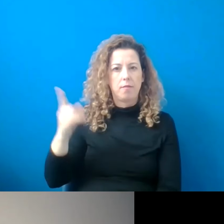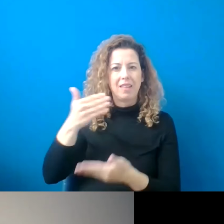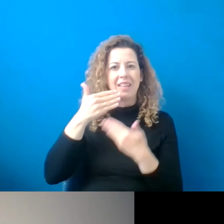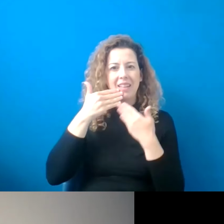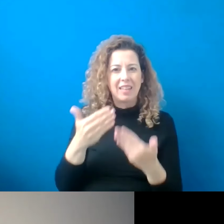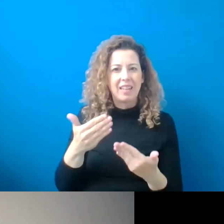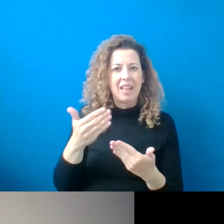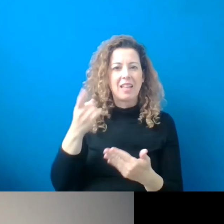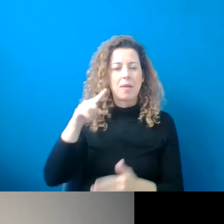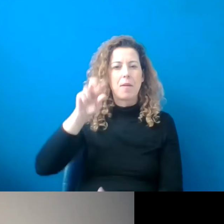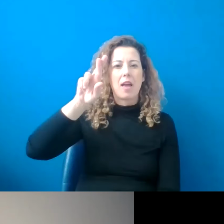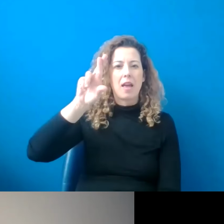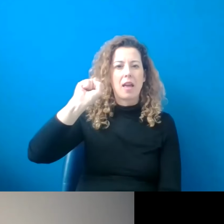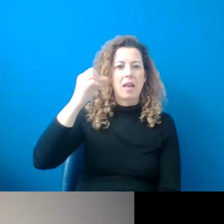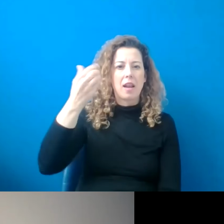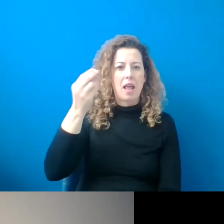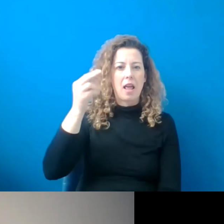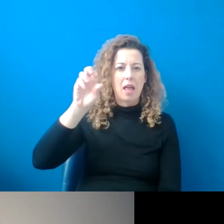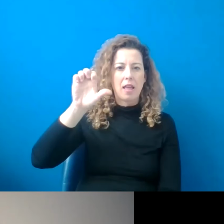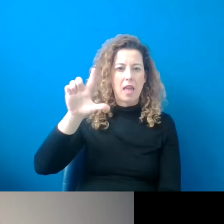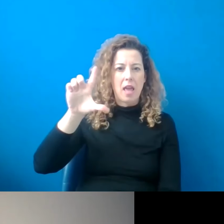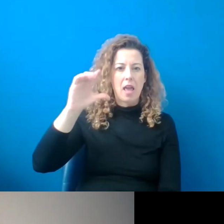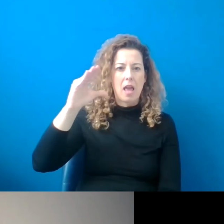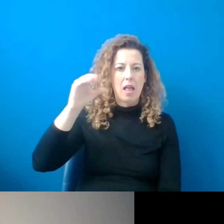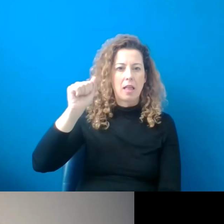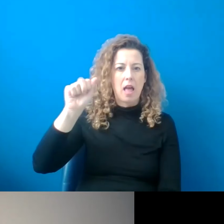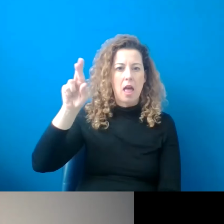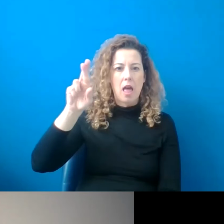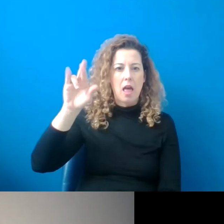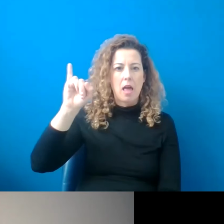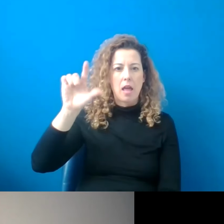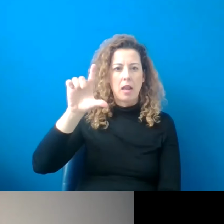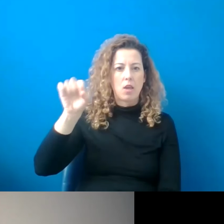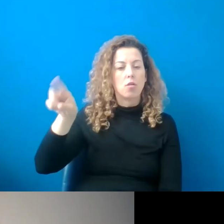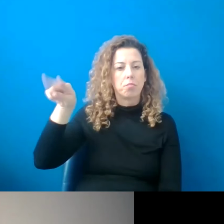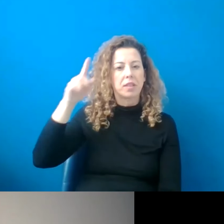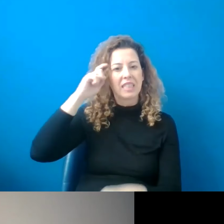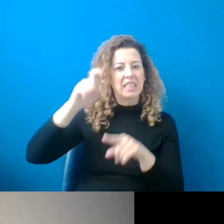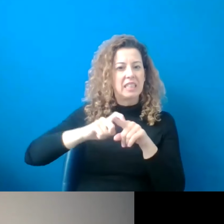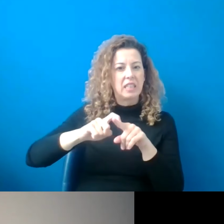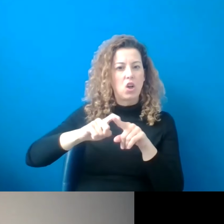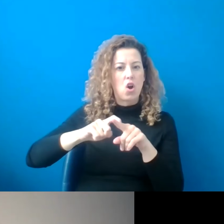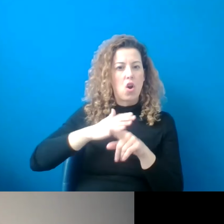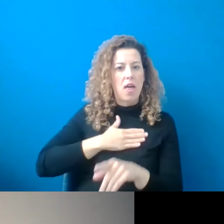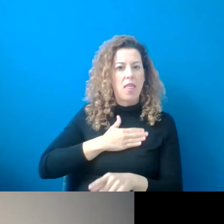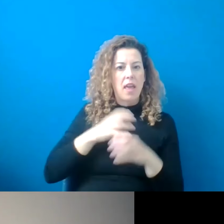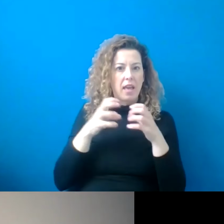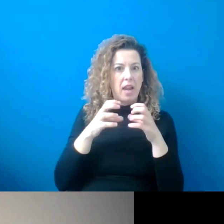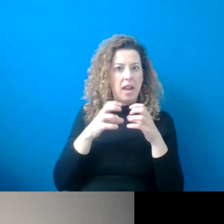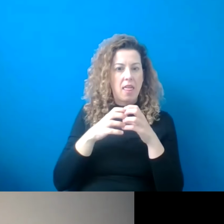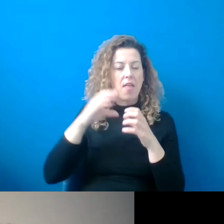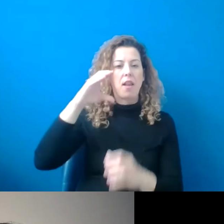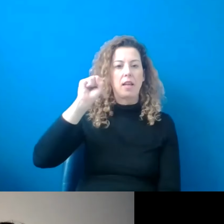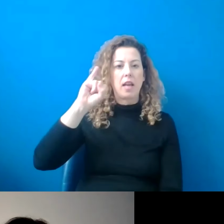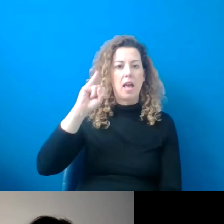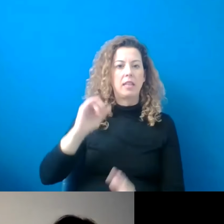gracias también a Raquel Carrillo, de Albornoz Morales, por acompañarnos. Ella es psicóloga del CAISAN Rafael de Granada y cuenta